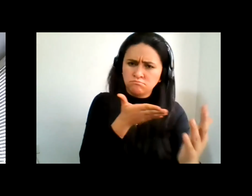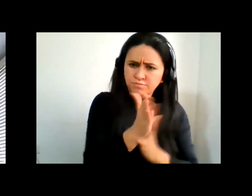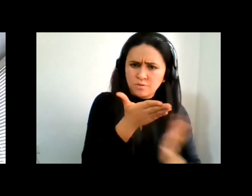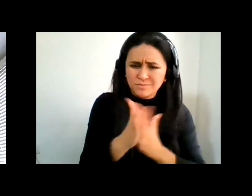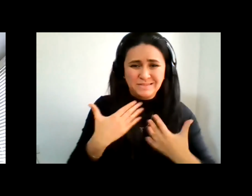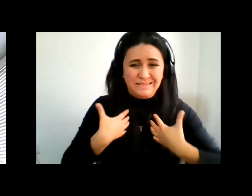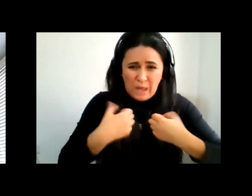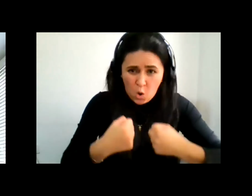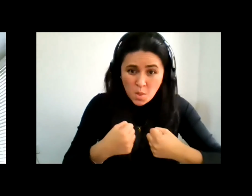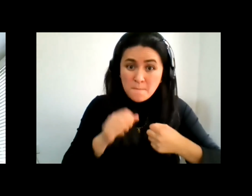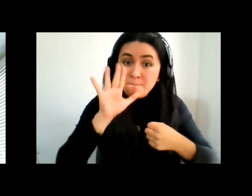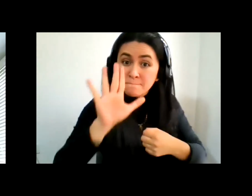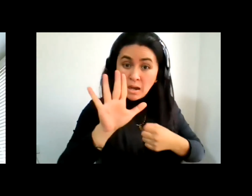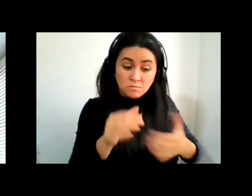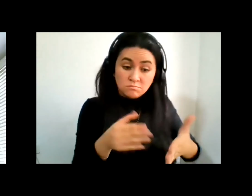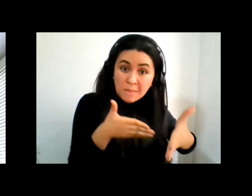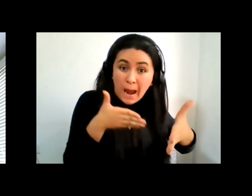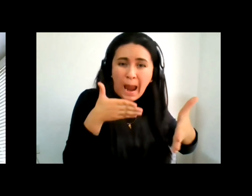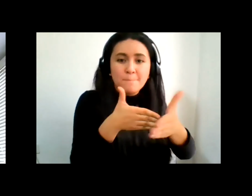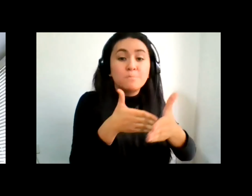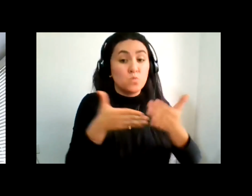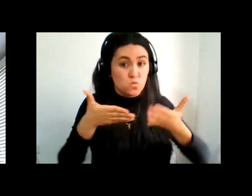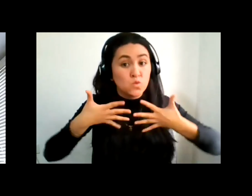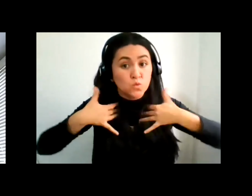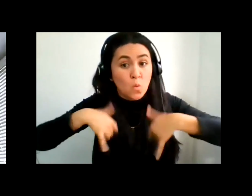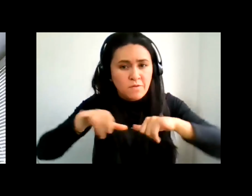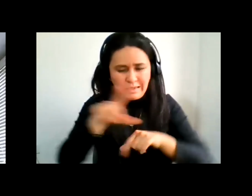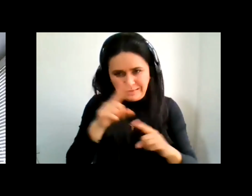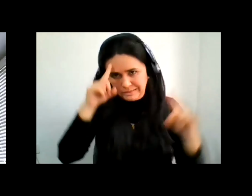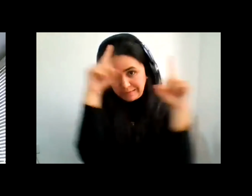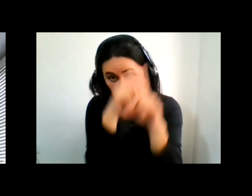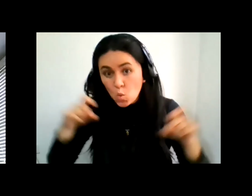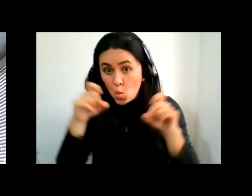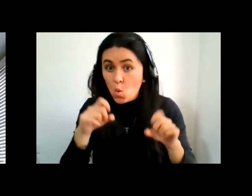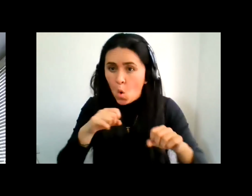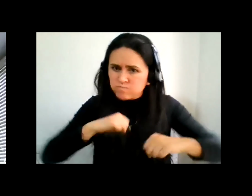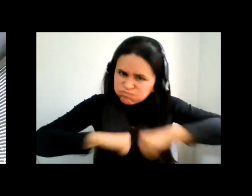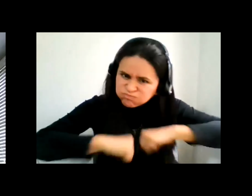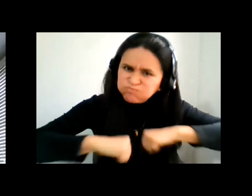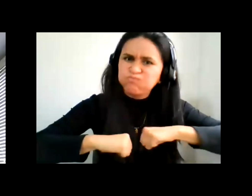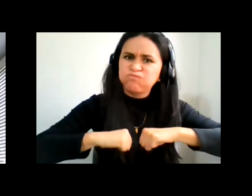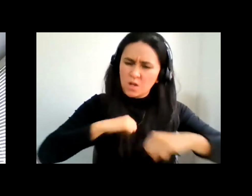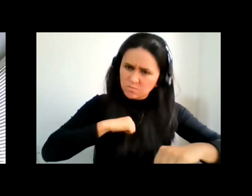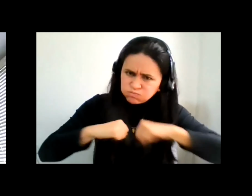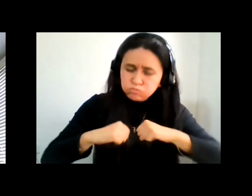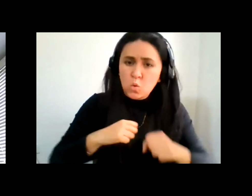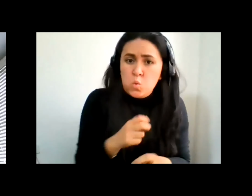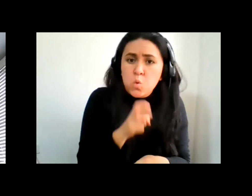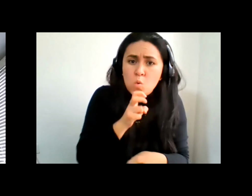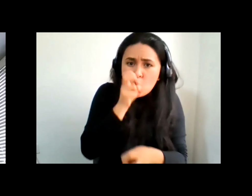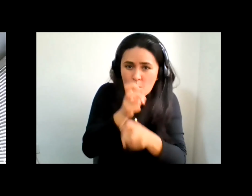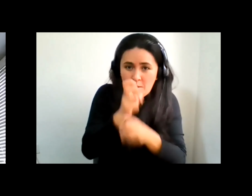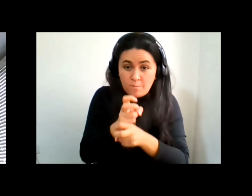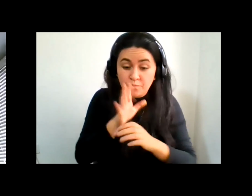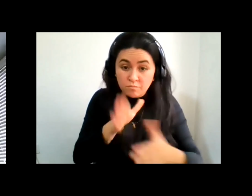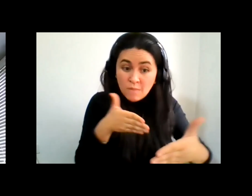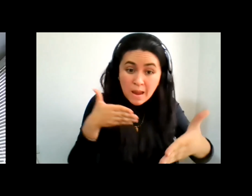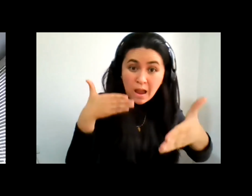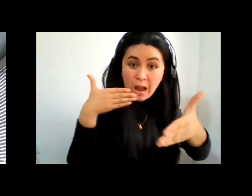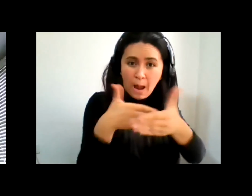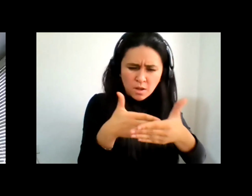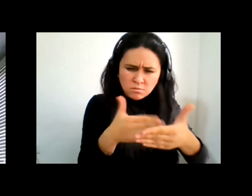esto todavía es un desafío pendiente. Por ese motivo, la medición de estas barreras